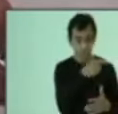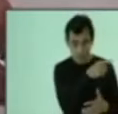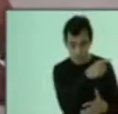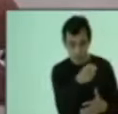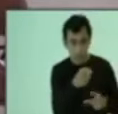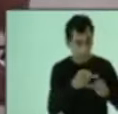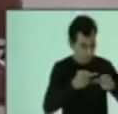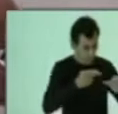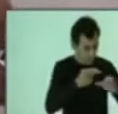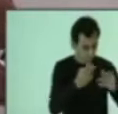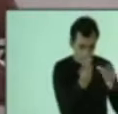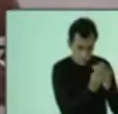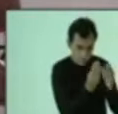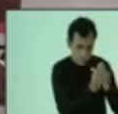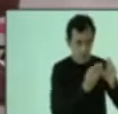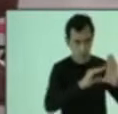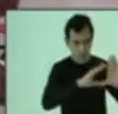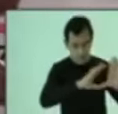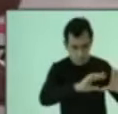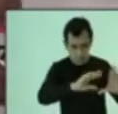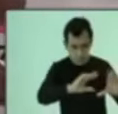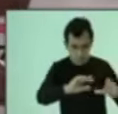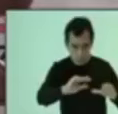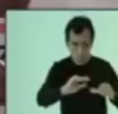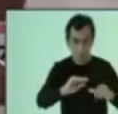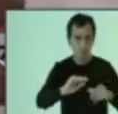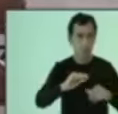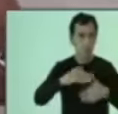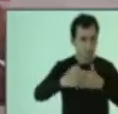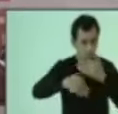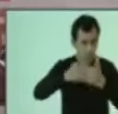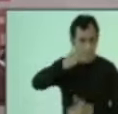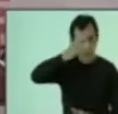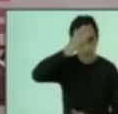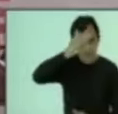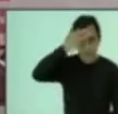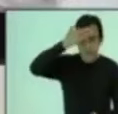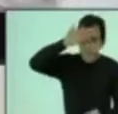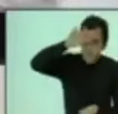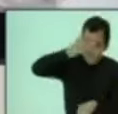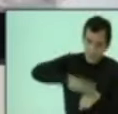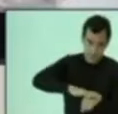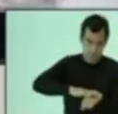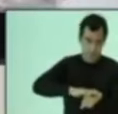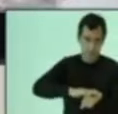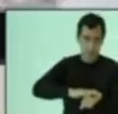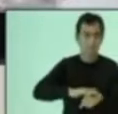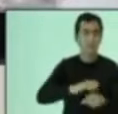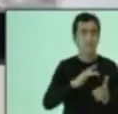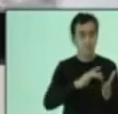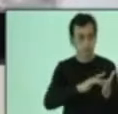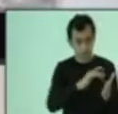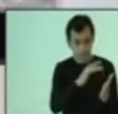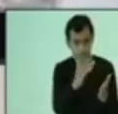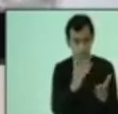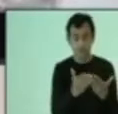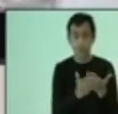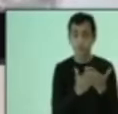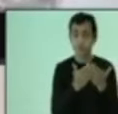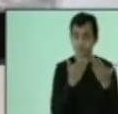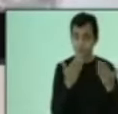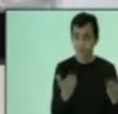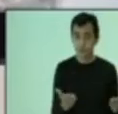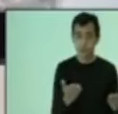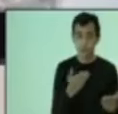se preparen y puedan ejercer un oficio o una actividad económica. Muchas gracias, candidato. Es el turno